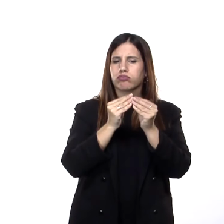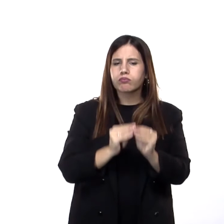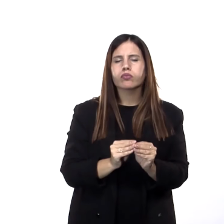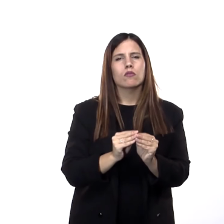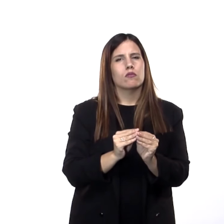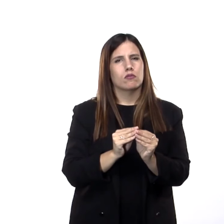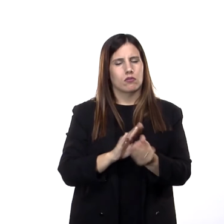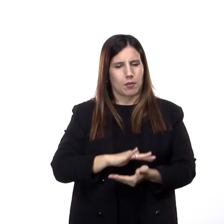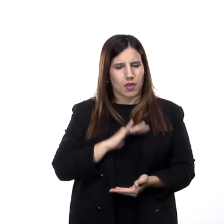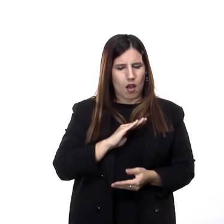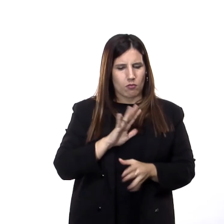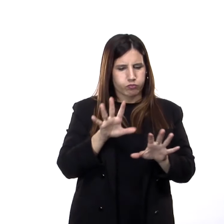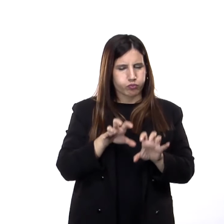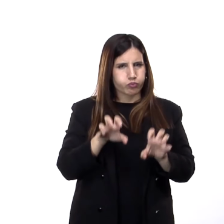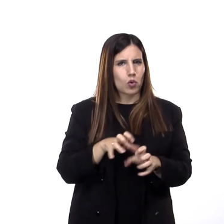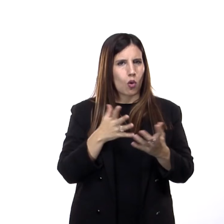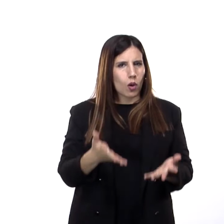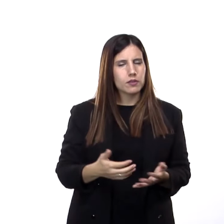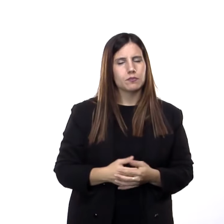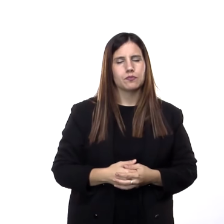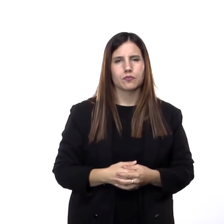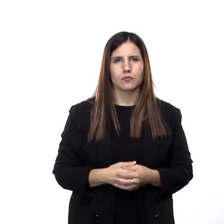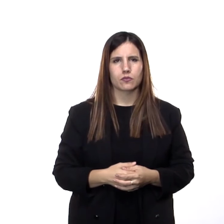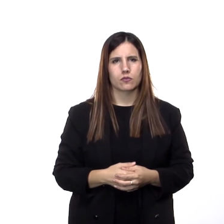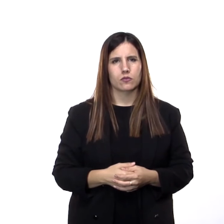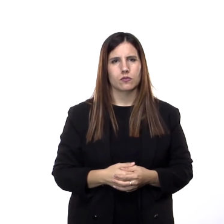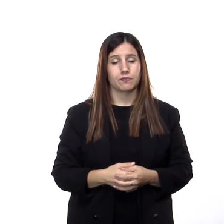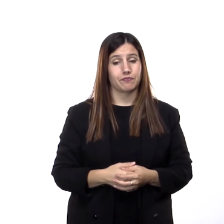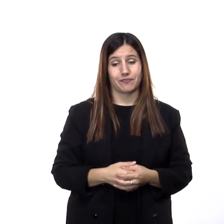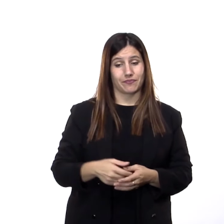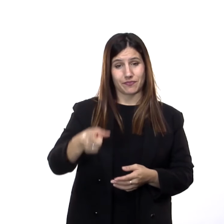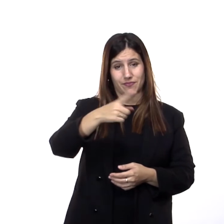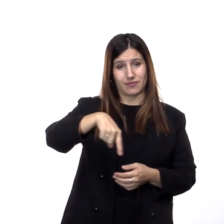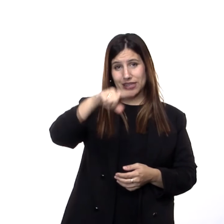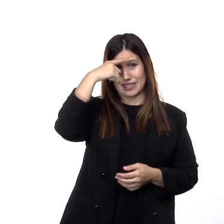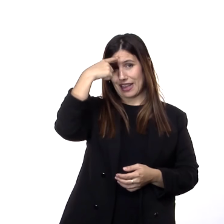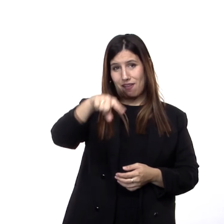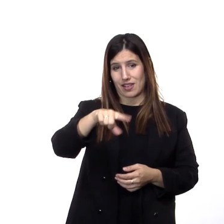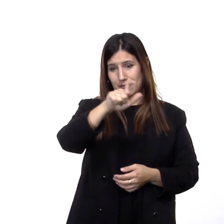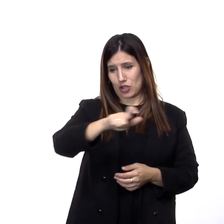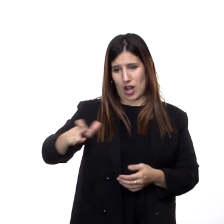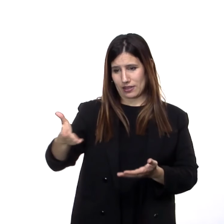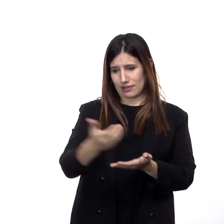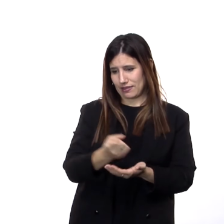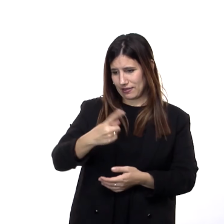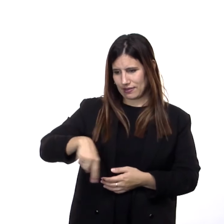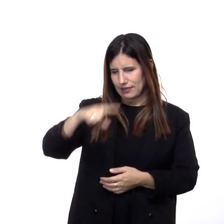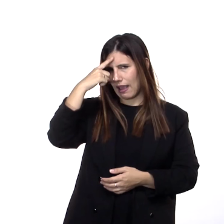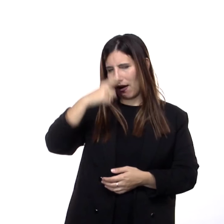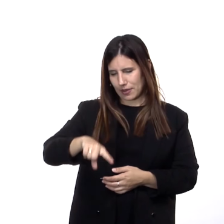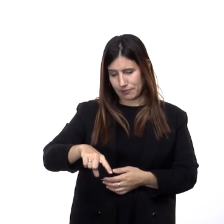digitalización industrial y como lo hacéis con como bien saben todas todas las personas que hay aquí mis compañeros mucho más